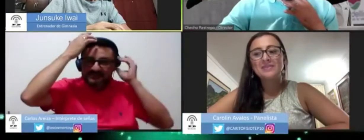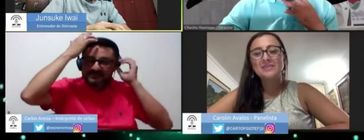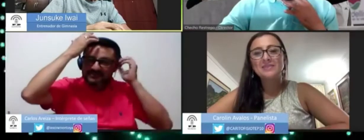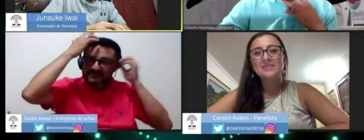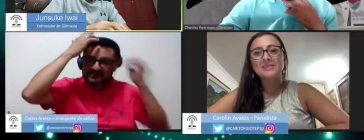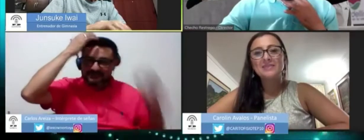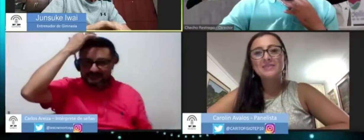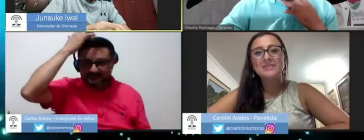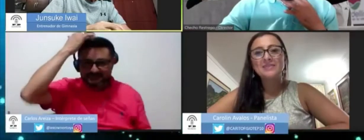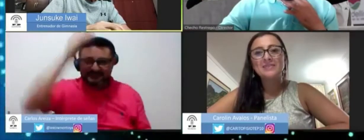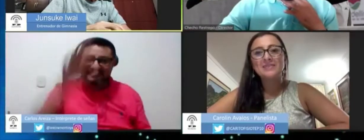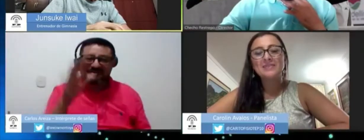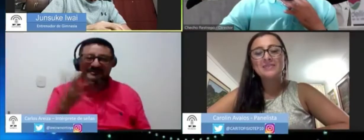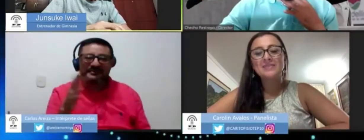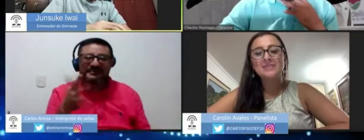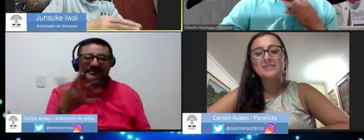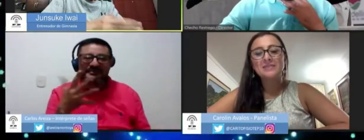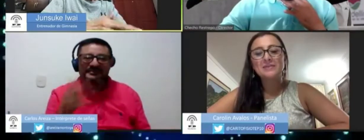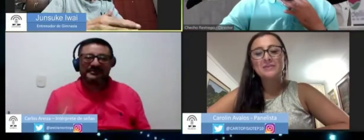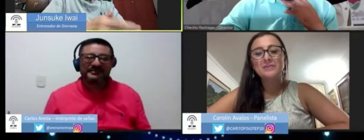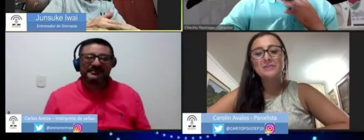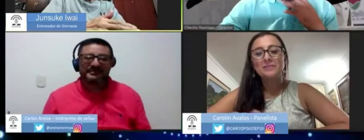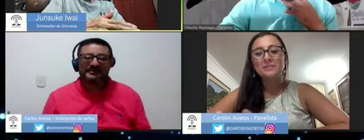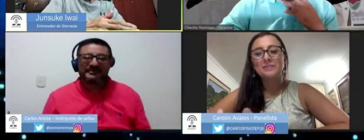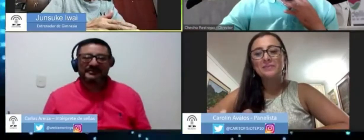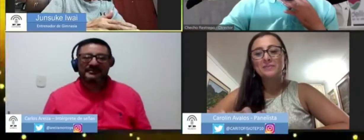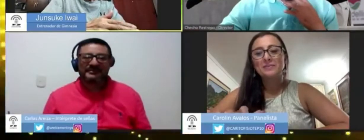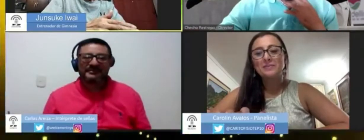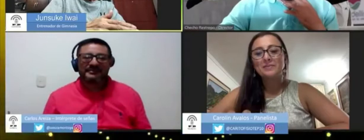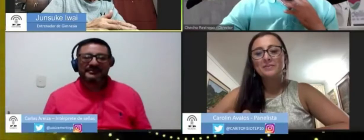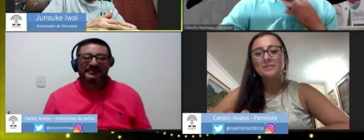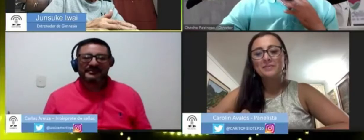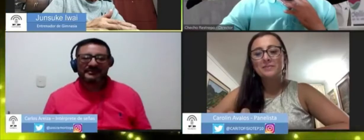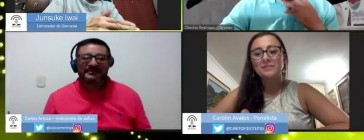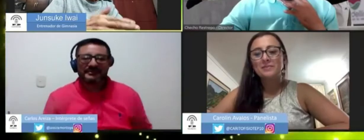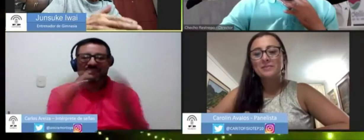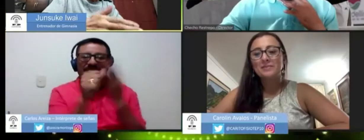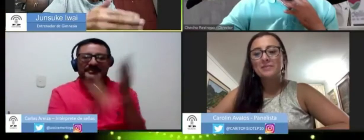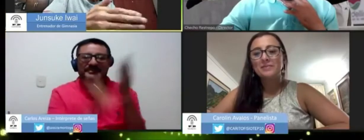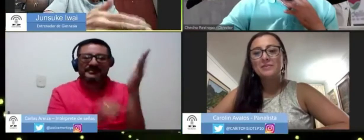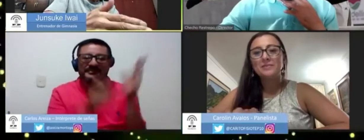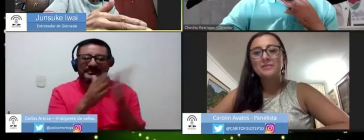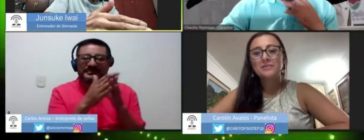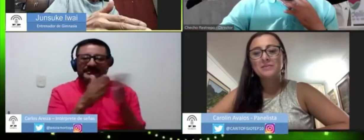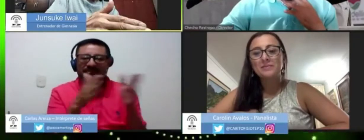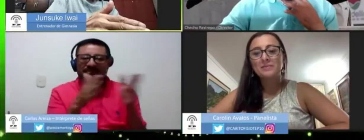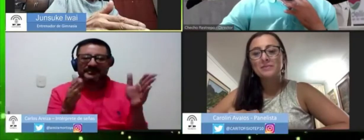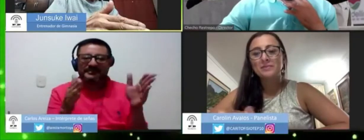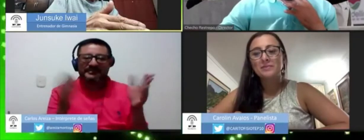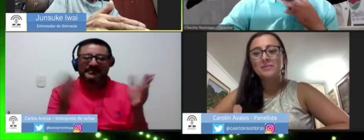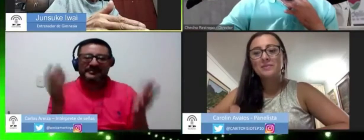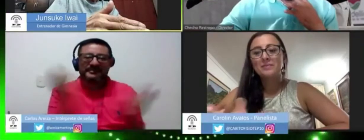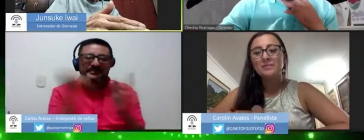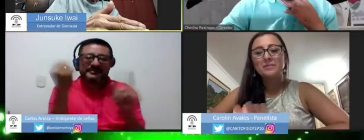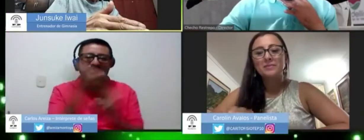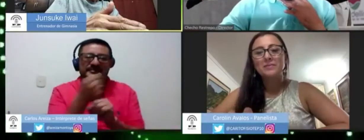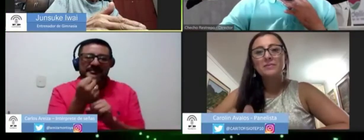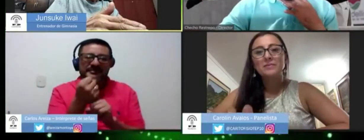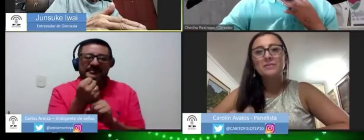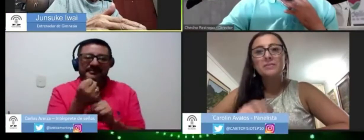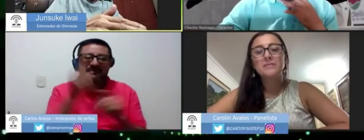más o menos, empezando el programa, conquista de medalla